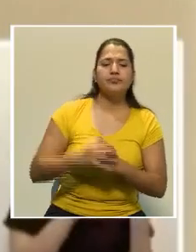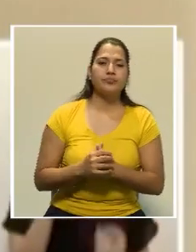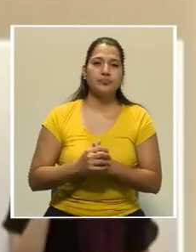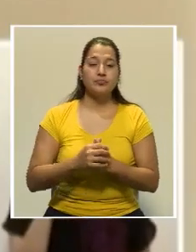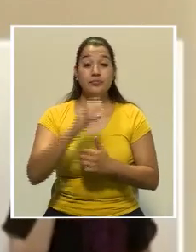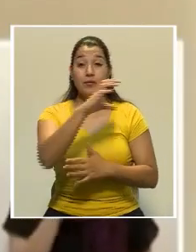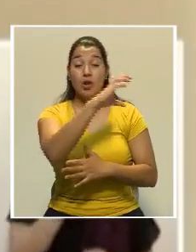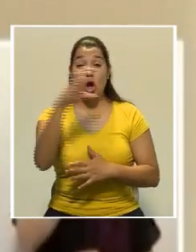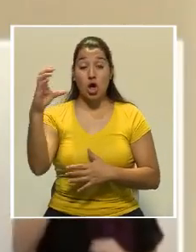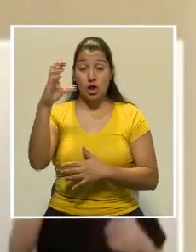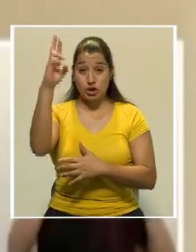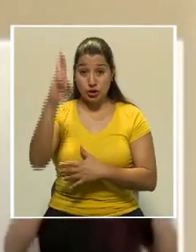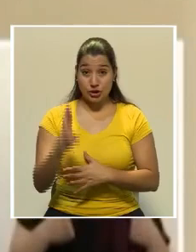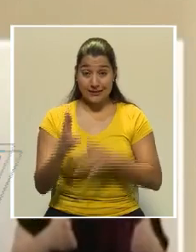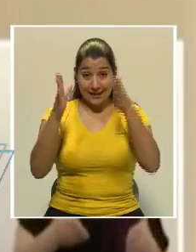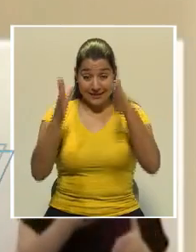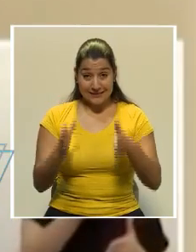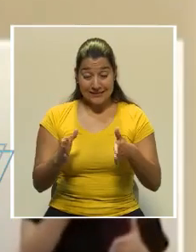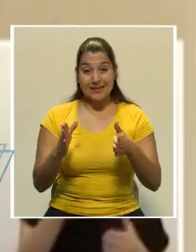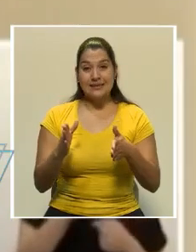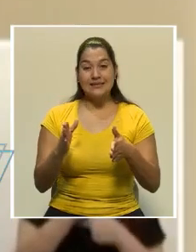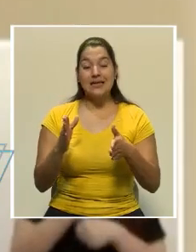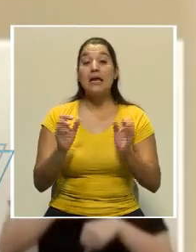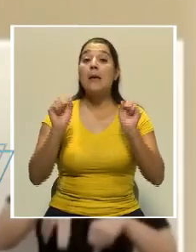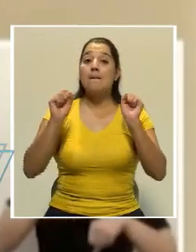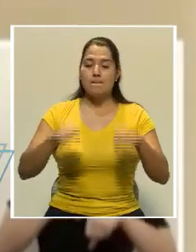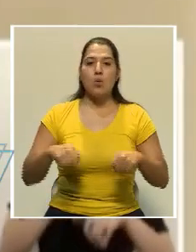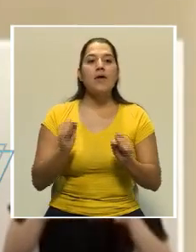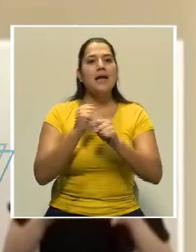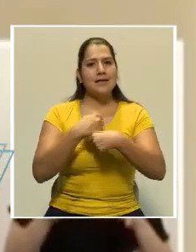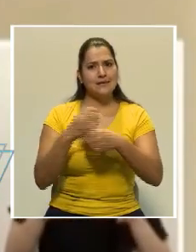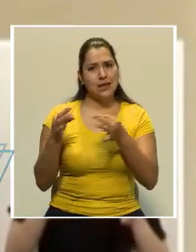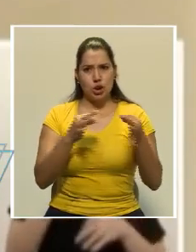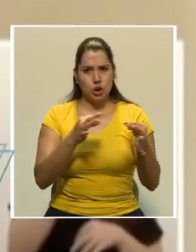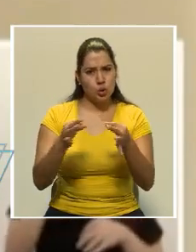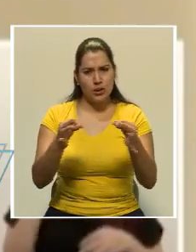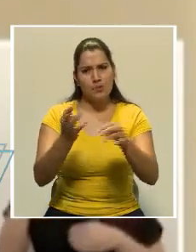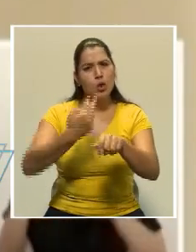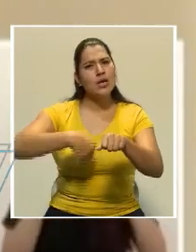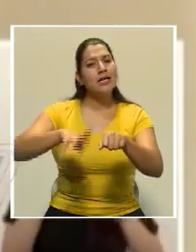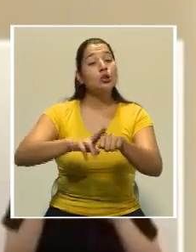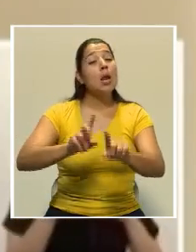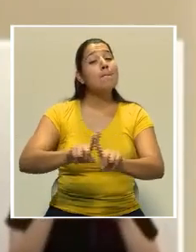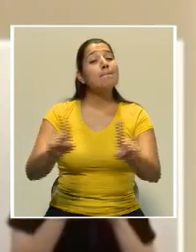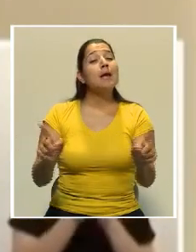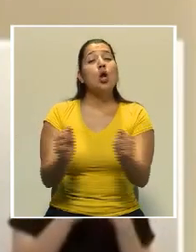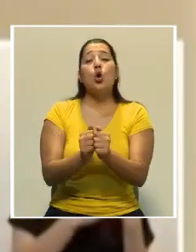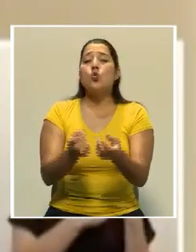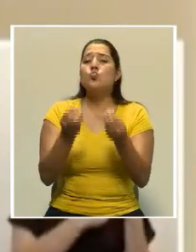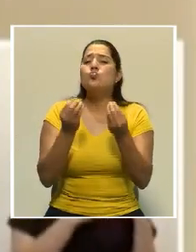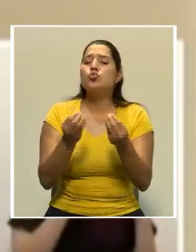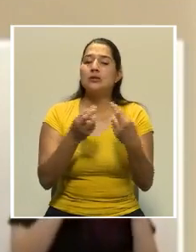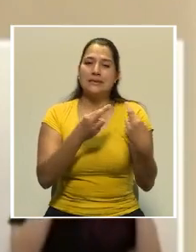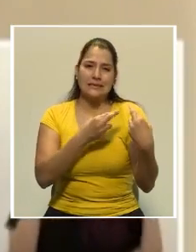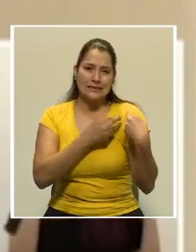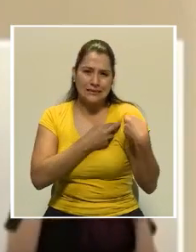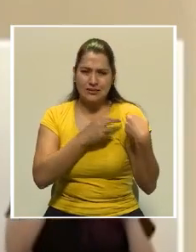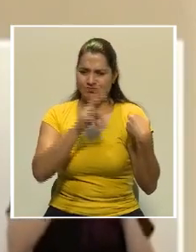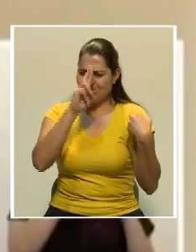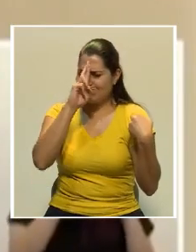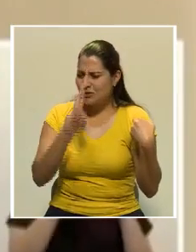costarricenses que puedan hacer turismo nacional y lo hagan con muchísima responsabilidad, siguiendo absolutamente todos